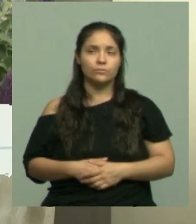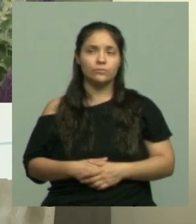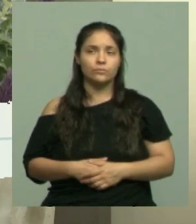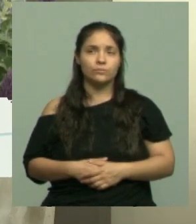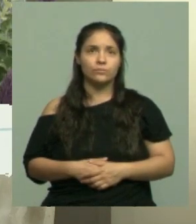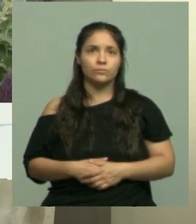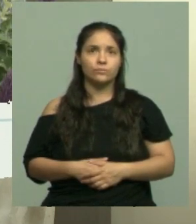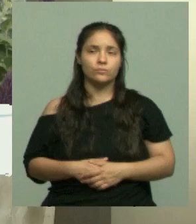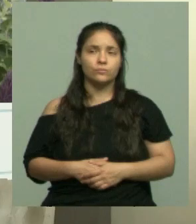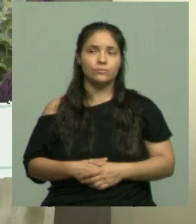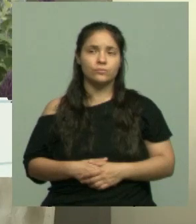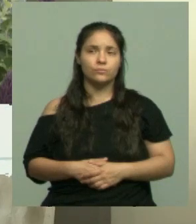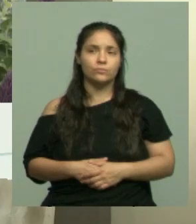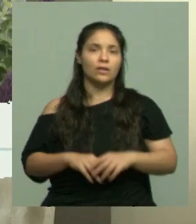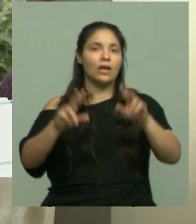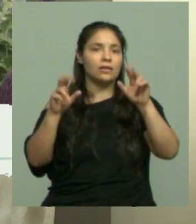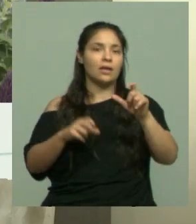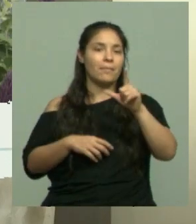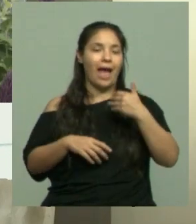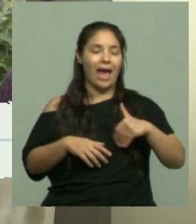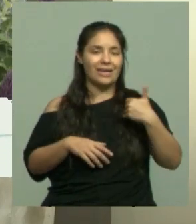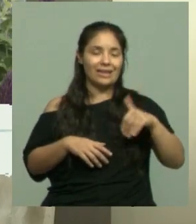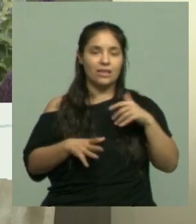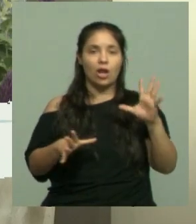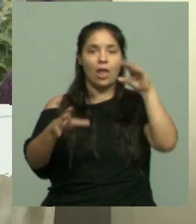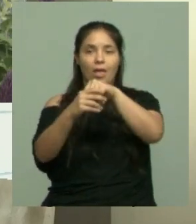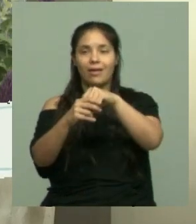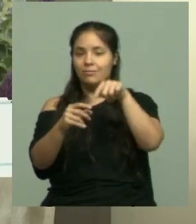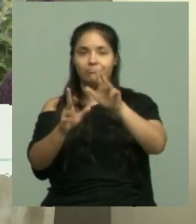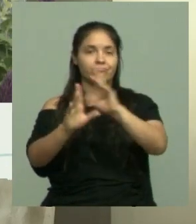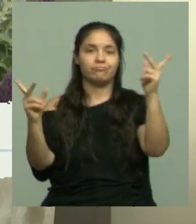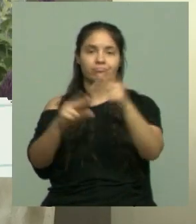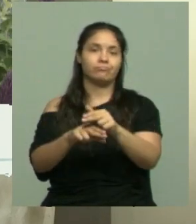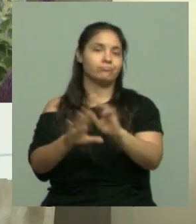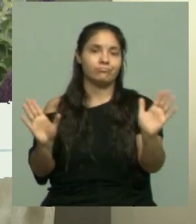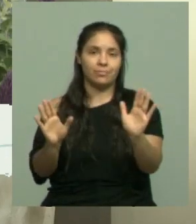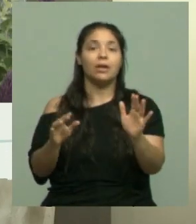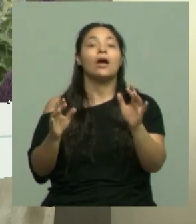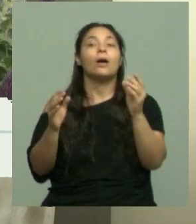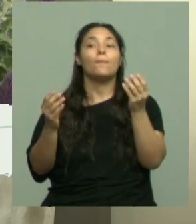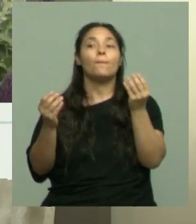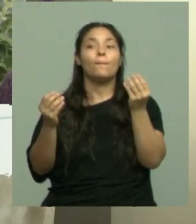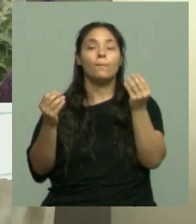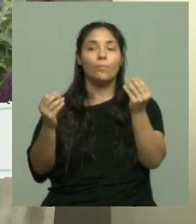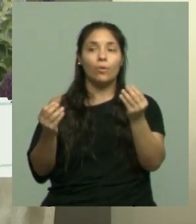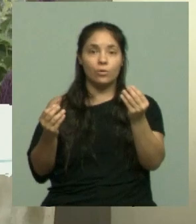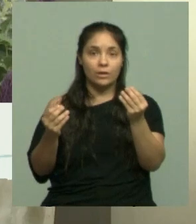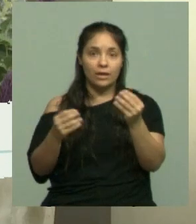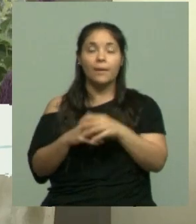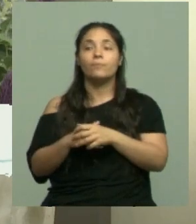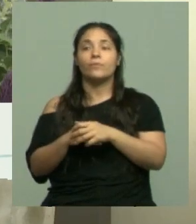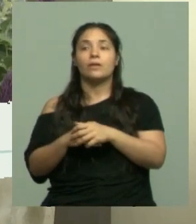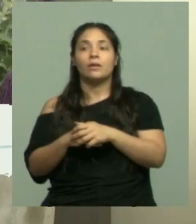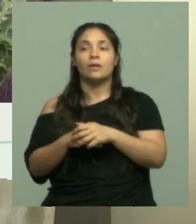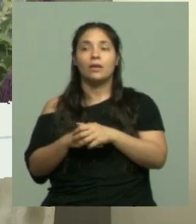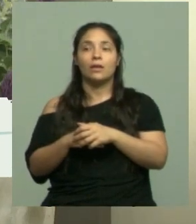histórica posición de no intervencionismo argentino en un marco donde hay conflictos muy fuertes, muy duros, sí llegar a tener una proyección